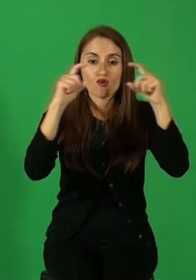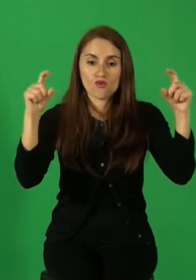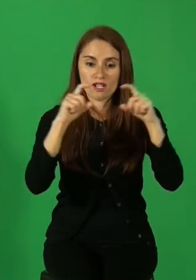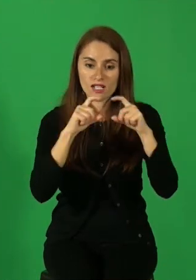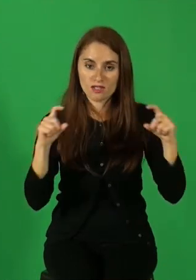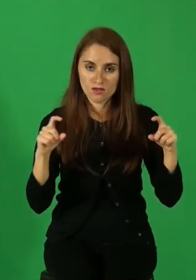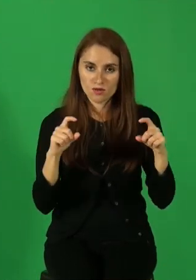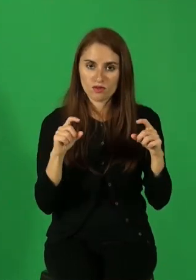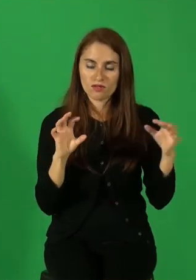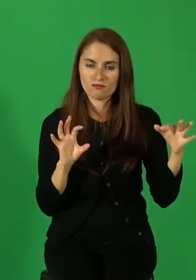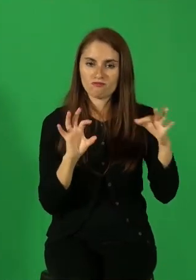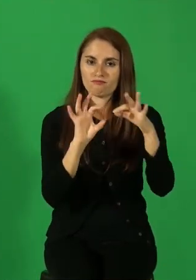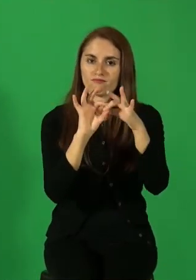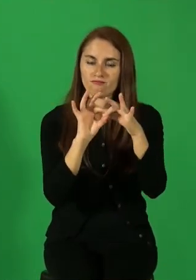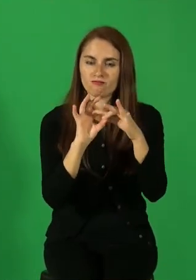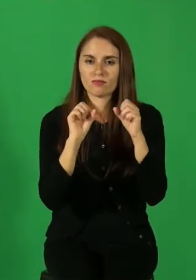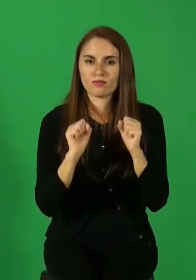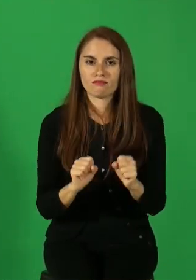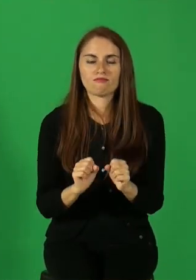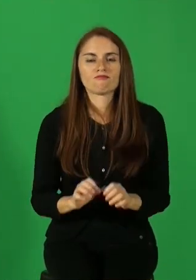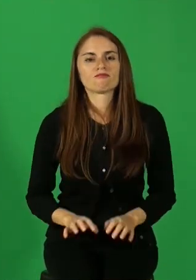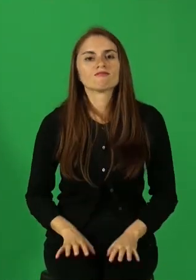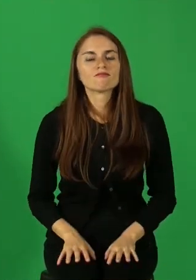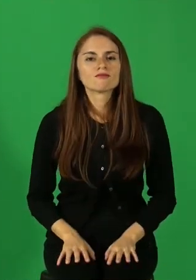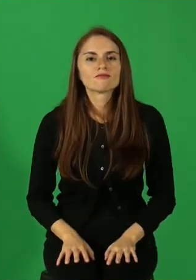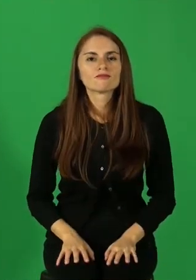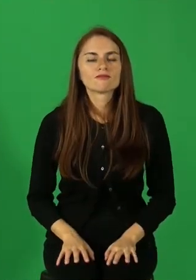oraciones dispuestas en el texto.